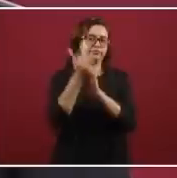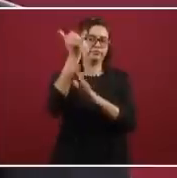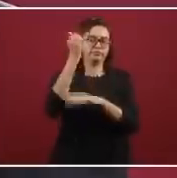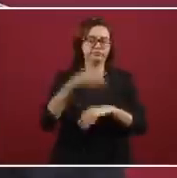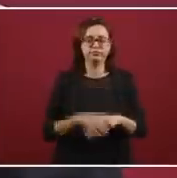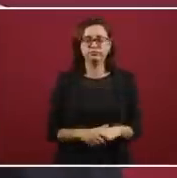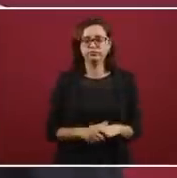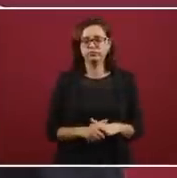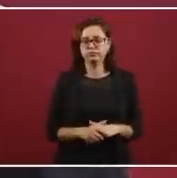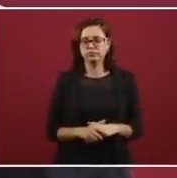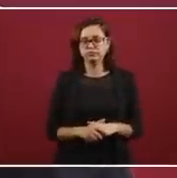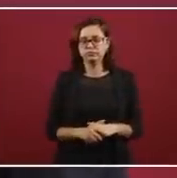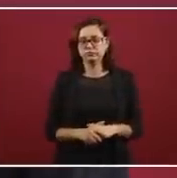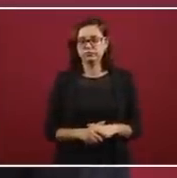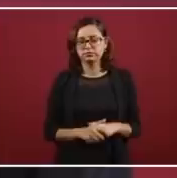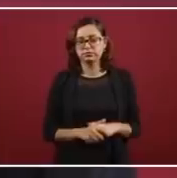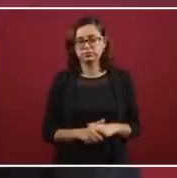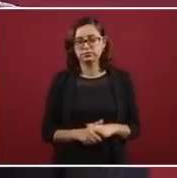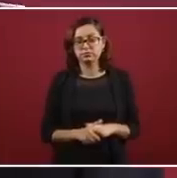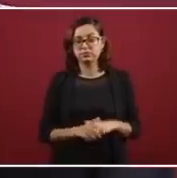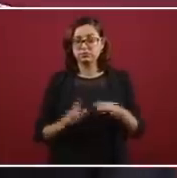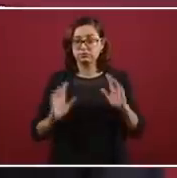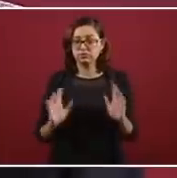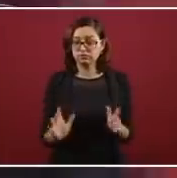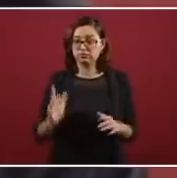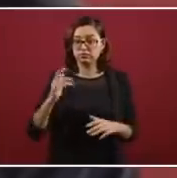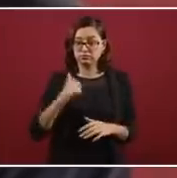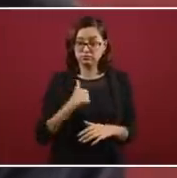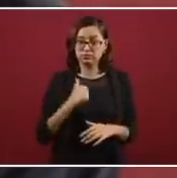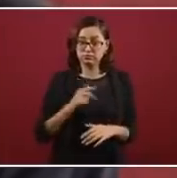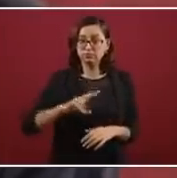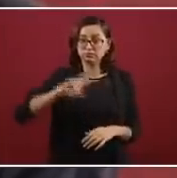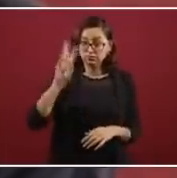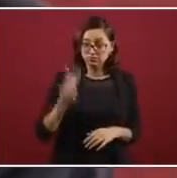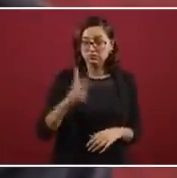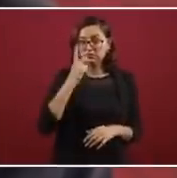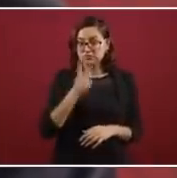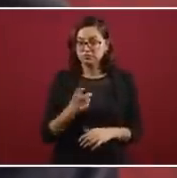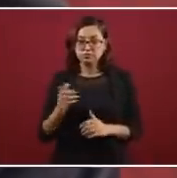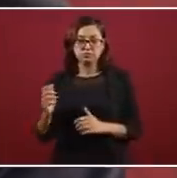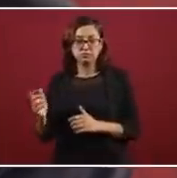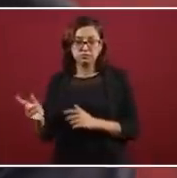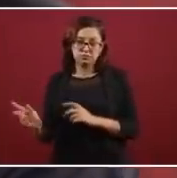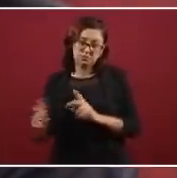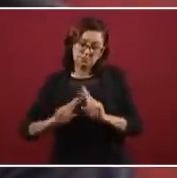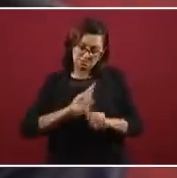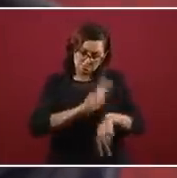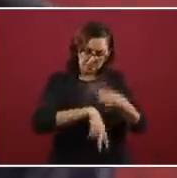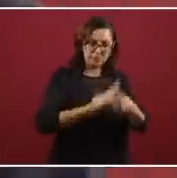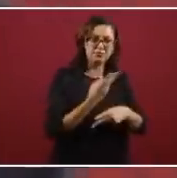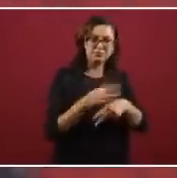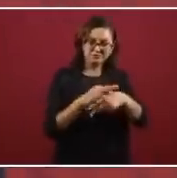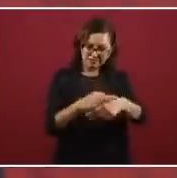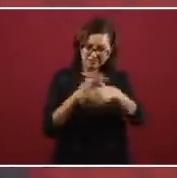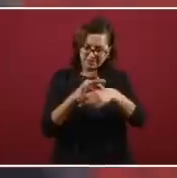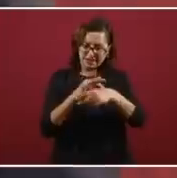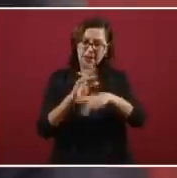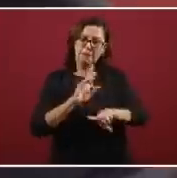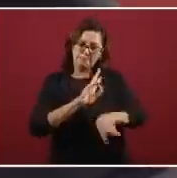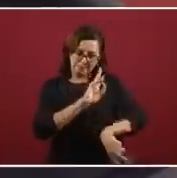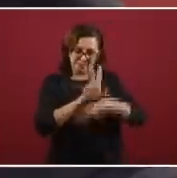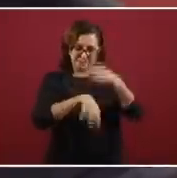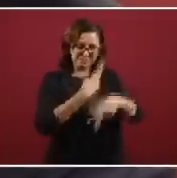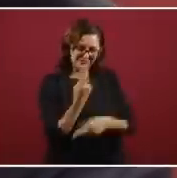Y eso de decir vámonos es literal, porque nos vamos a ir allá a dar el